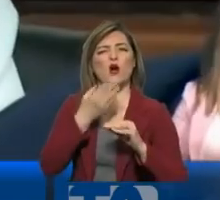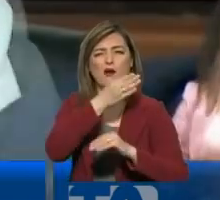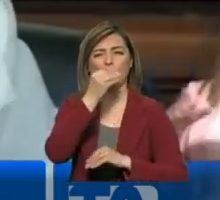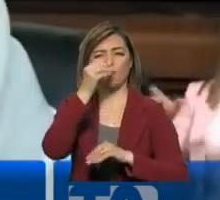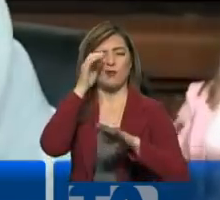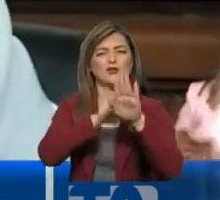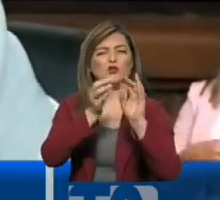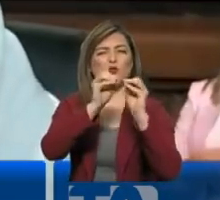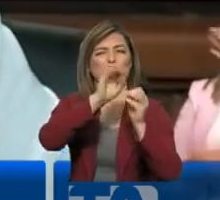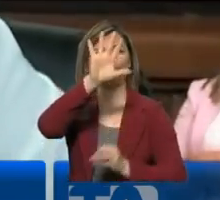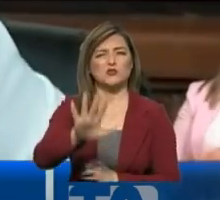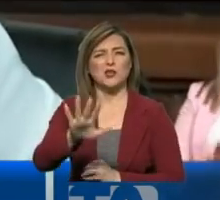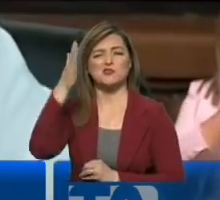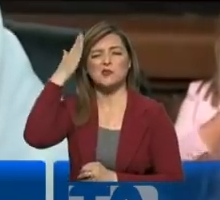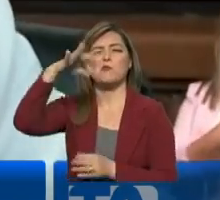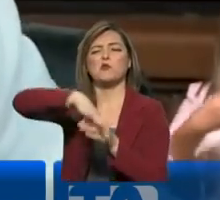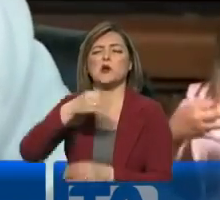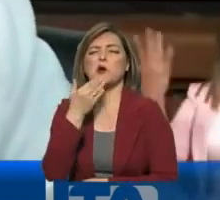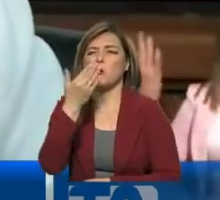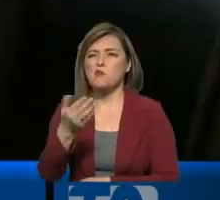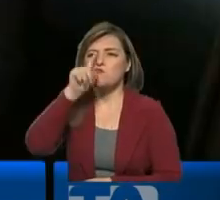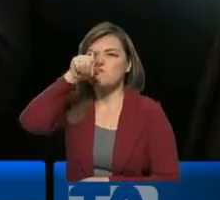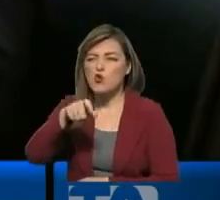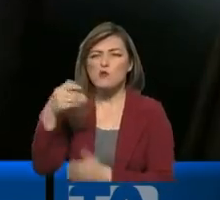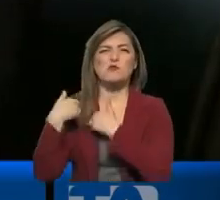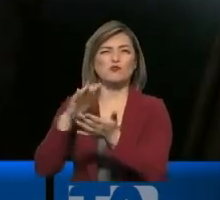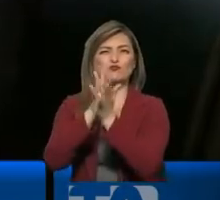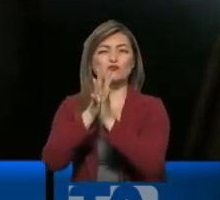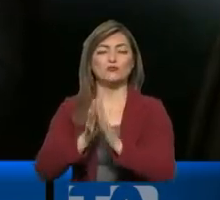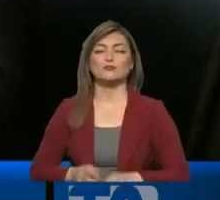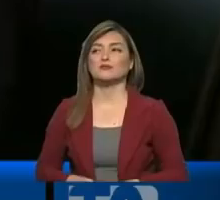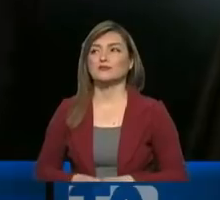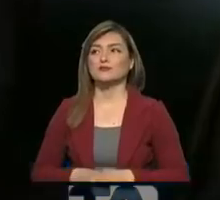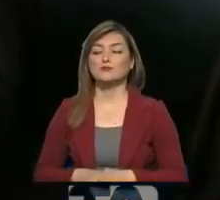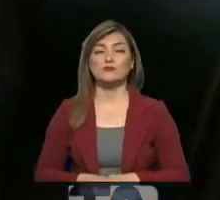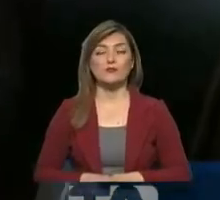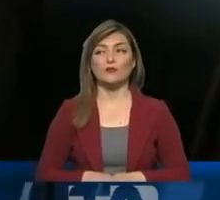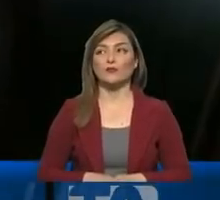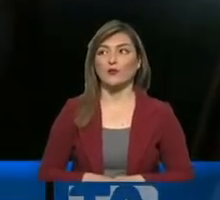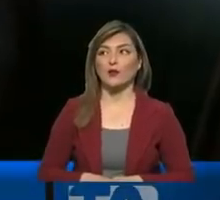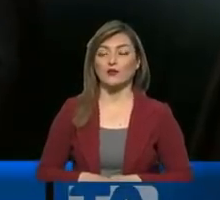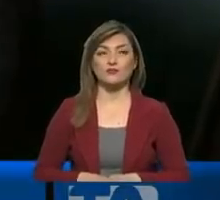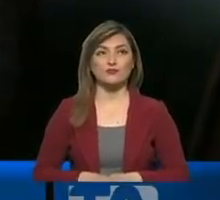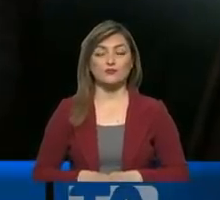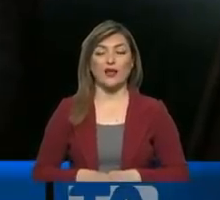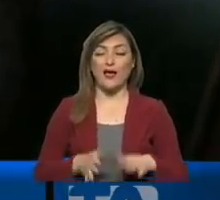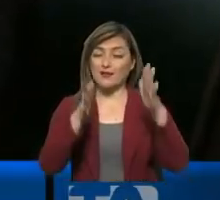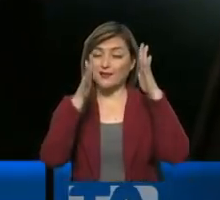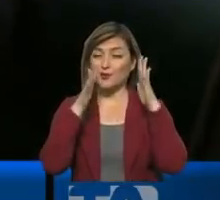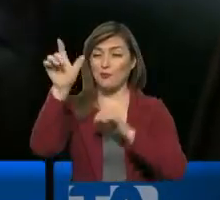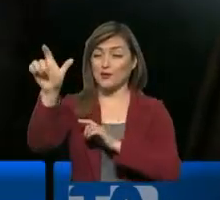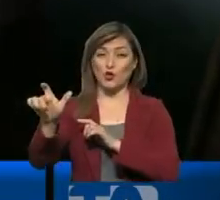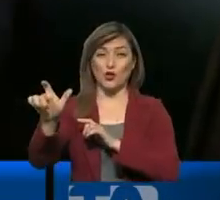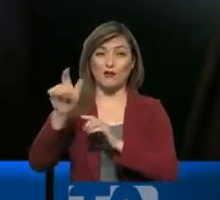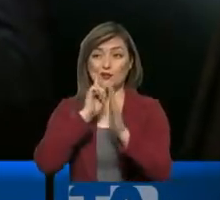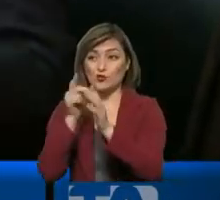¡Brujo! ¡Irresponsable! No tiene otra palabra ese sujeto. Dependientes de los movimientos económicos del señor y de